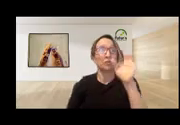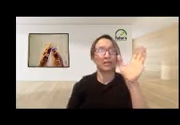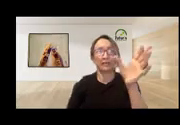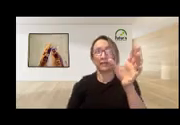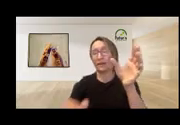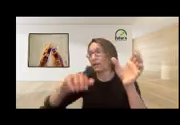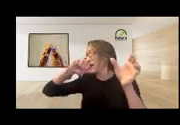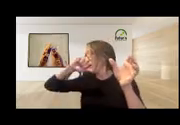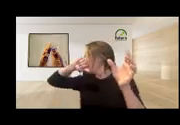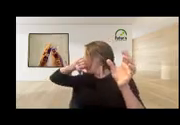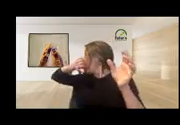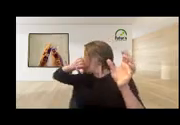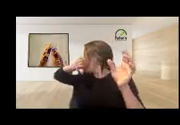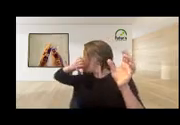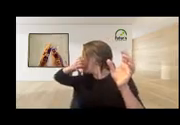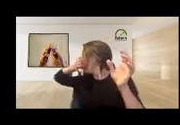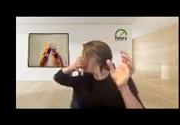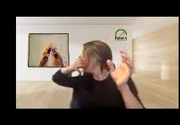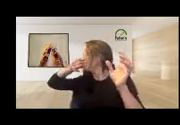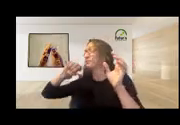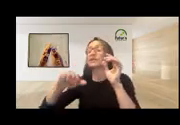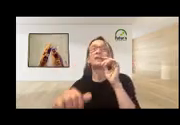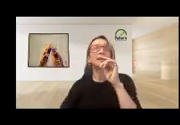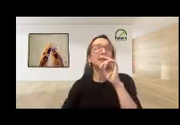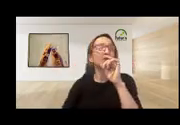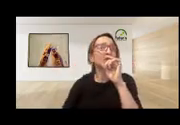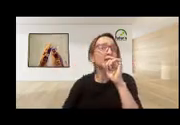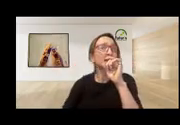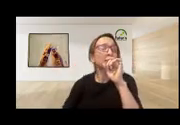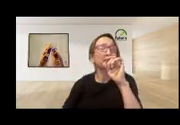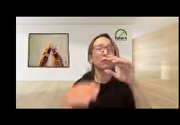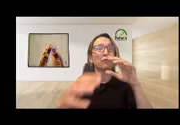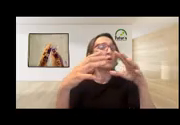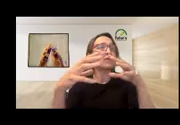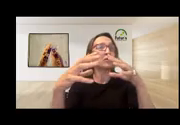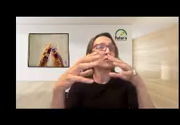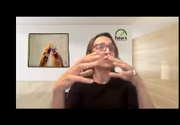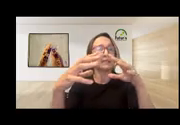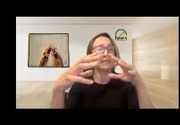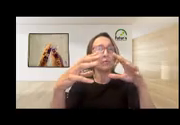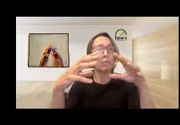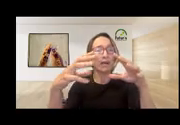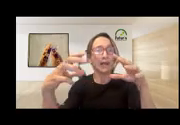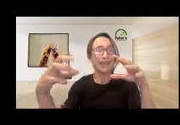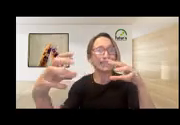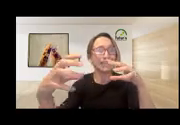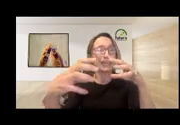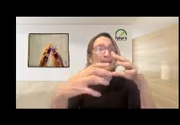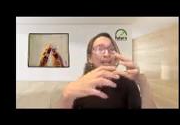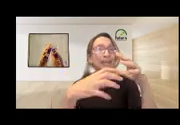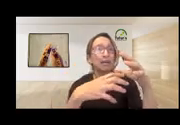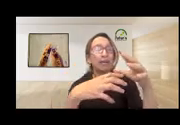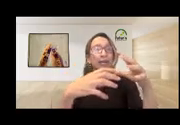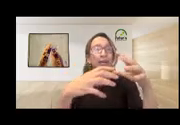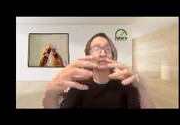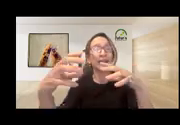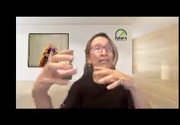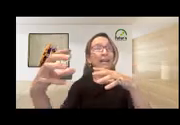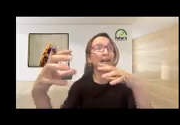los caballos, etcétera. Entonces, fue un momento importantísimo para que